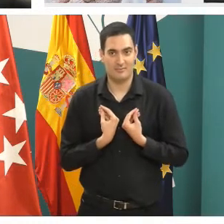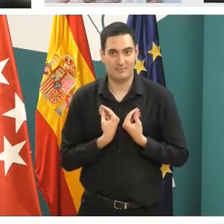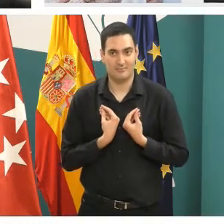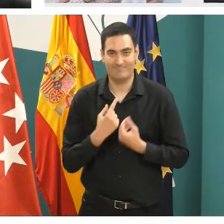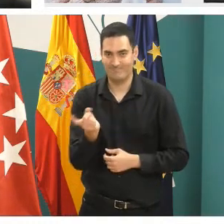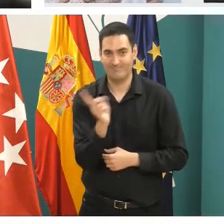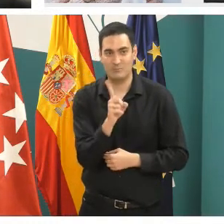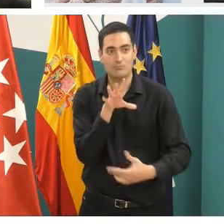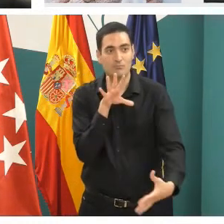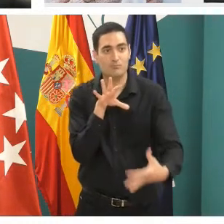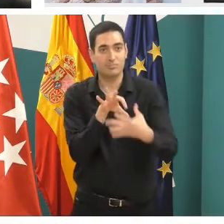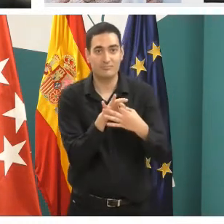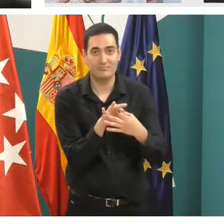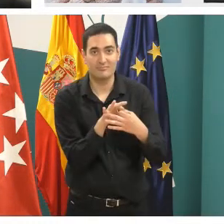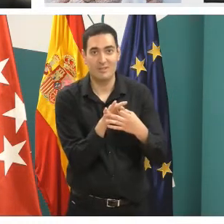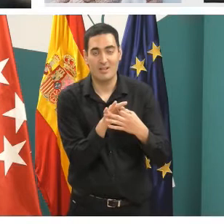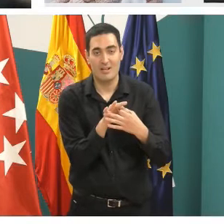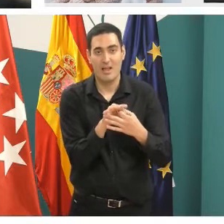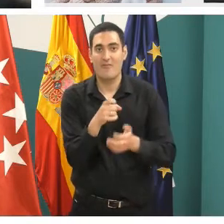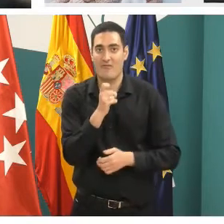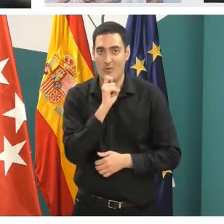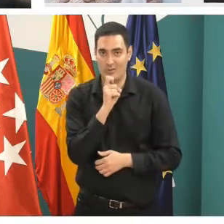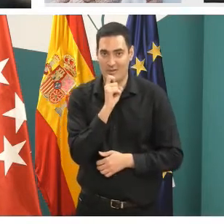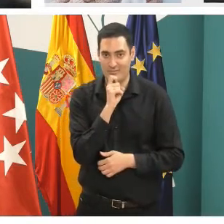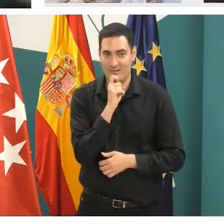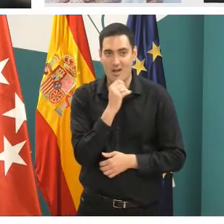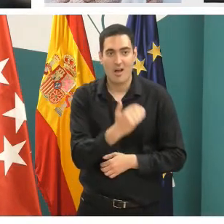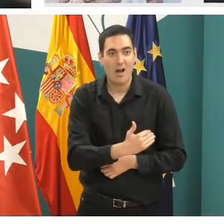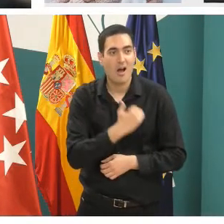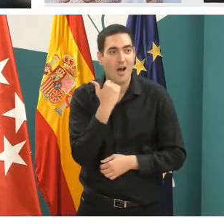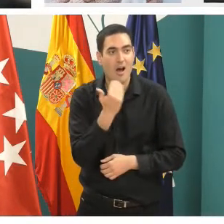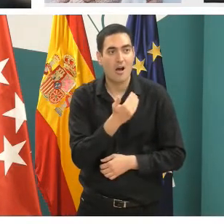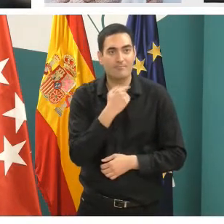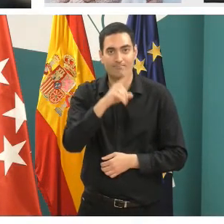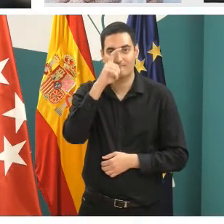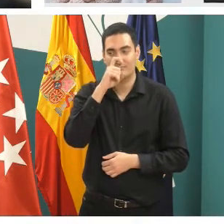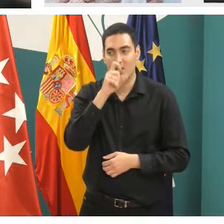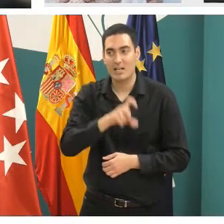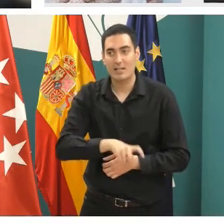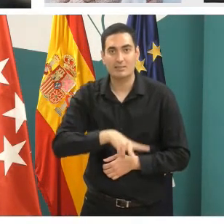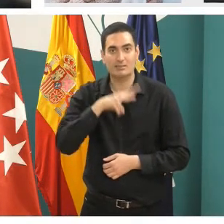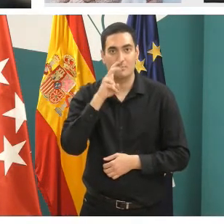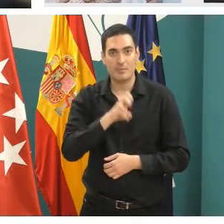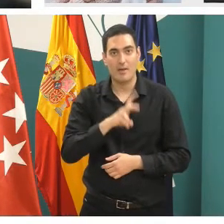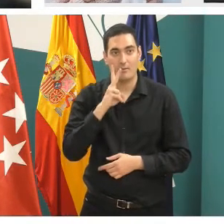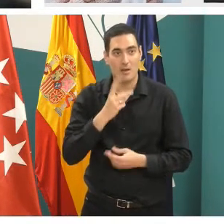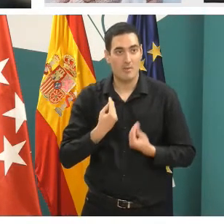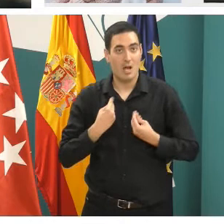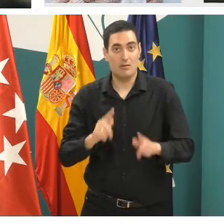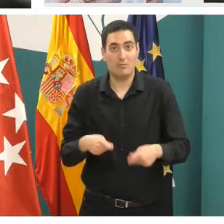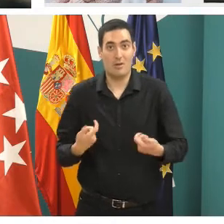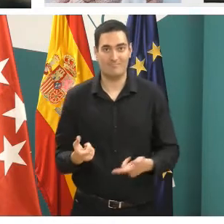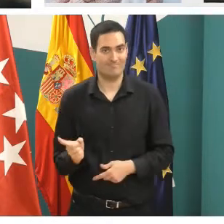asociado a dificultades, algo que nos recuerda que la respiración no es solamente un hecho vital, sino una